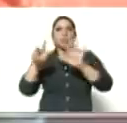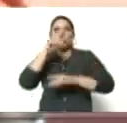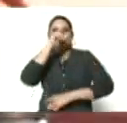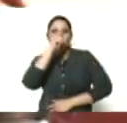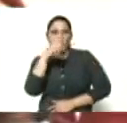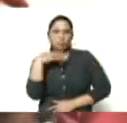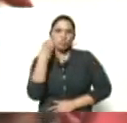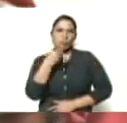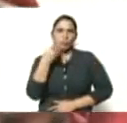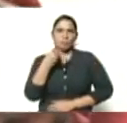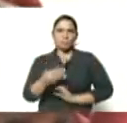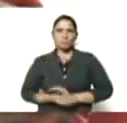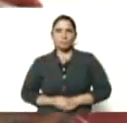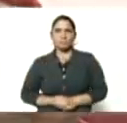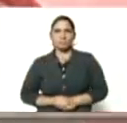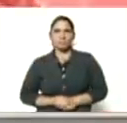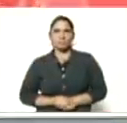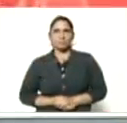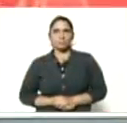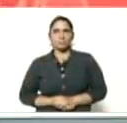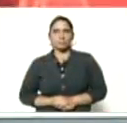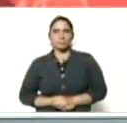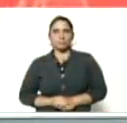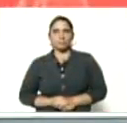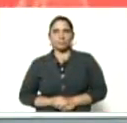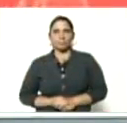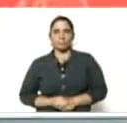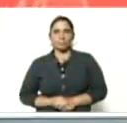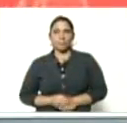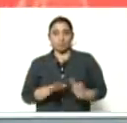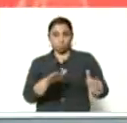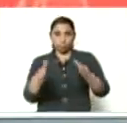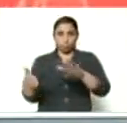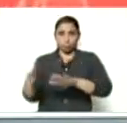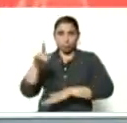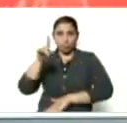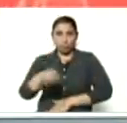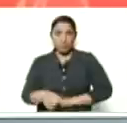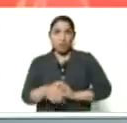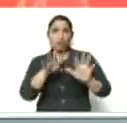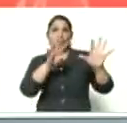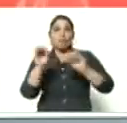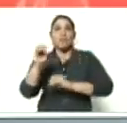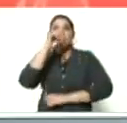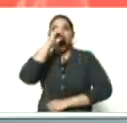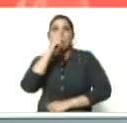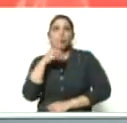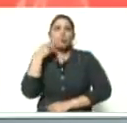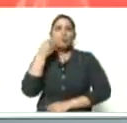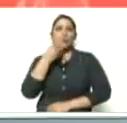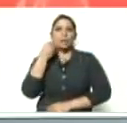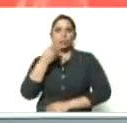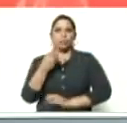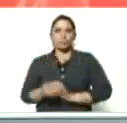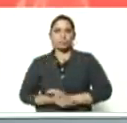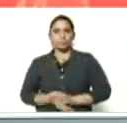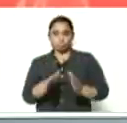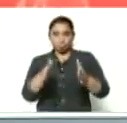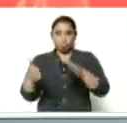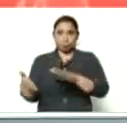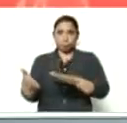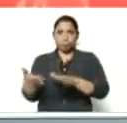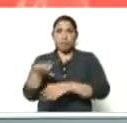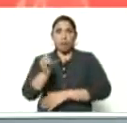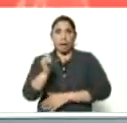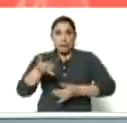juventud. José Vicente Rangel, que partió recientemente, 90 años de juventud en su partida. Aquí está